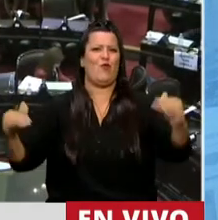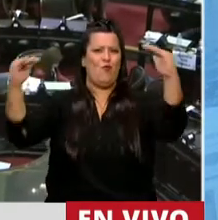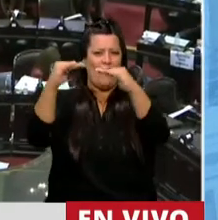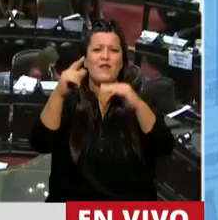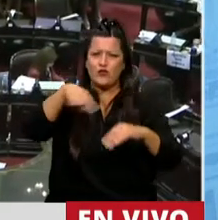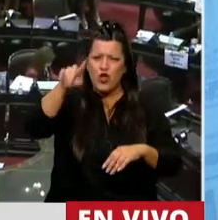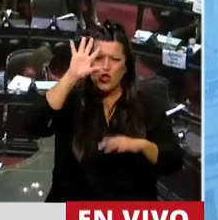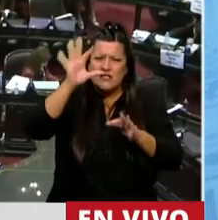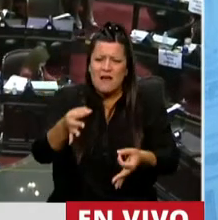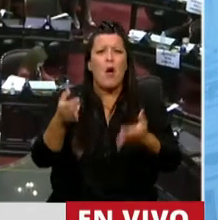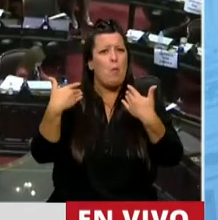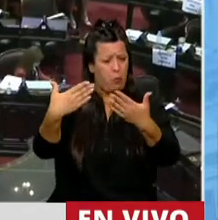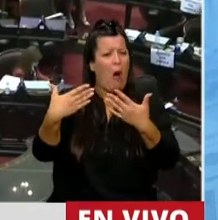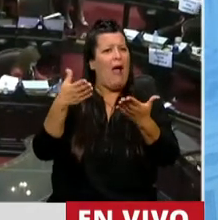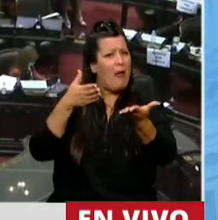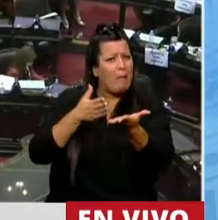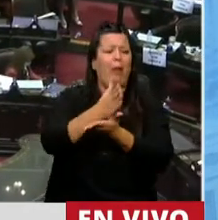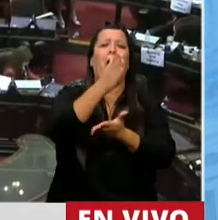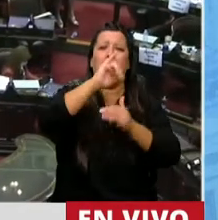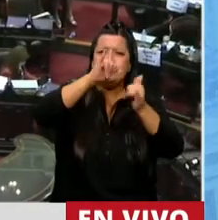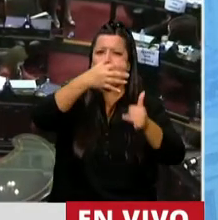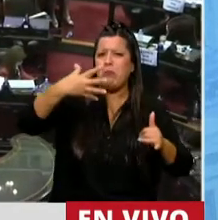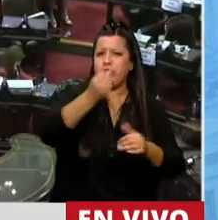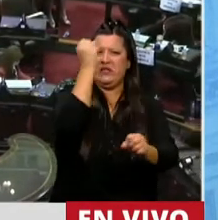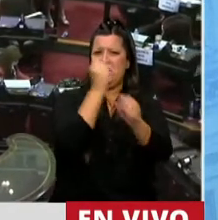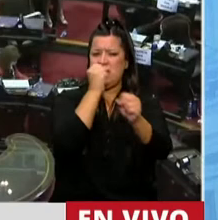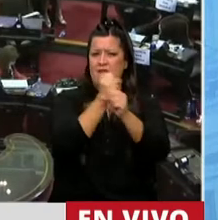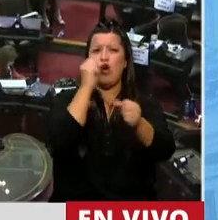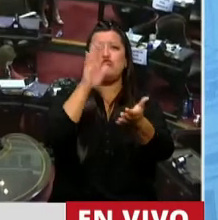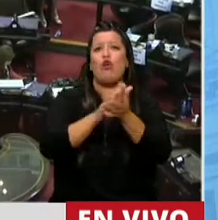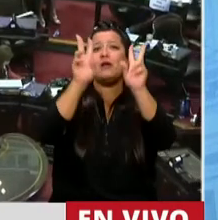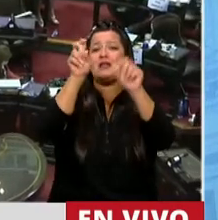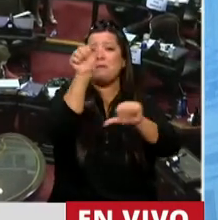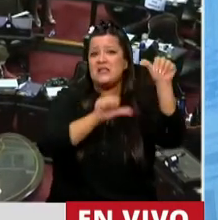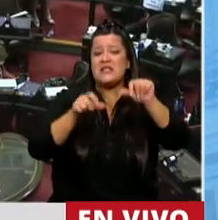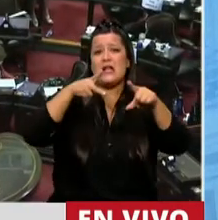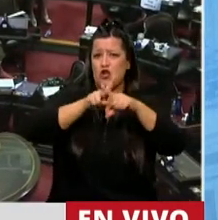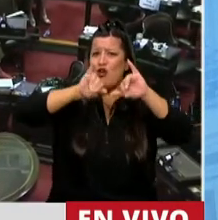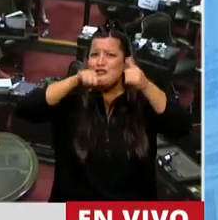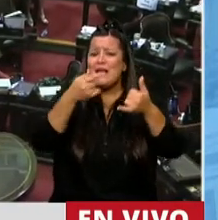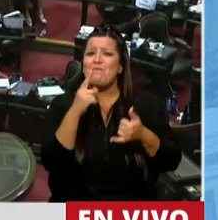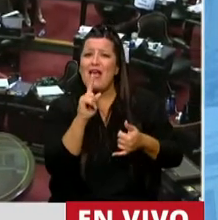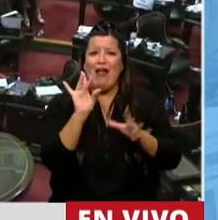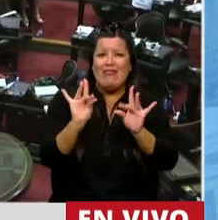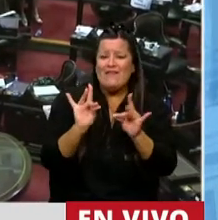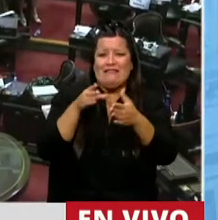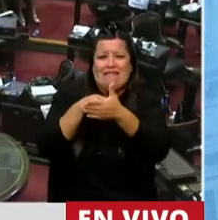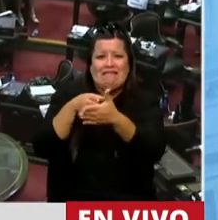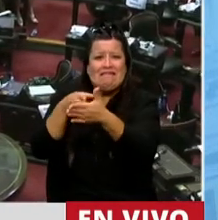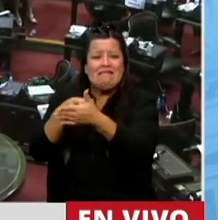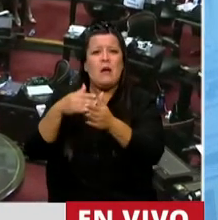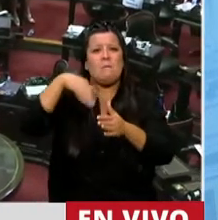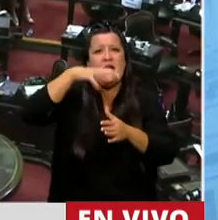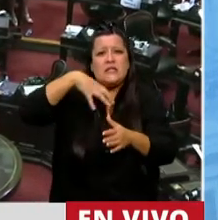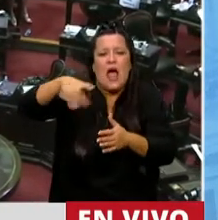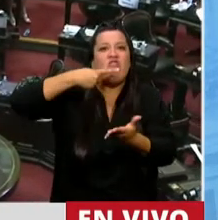que podemos acceder muchas veces a trabajos que tienen que ver con la ciencia y la técnica, pero nos cuesta sí acceder a los